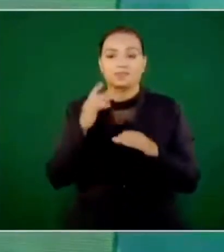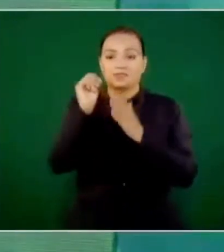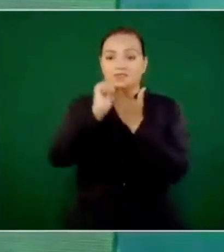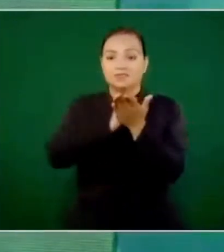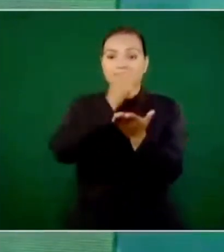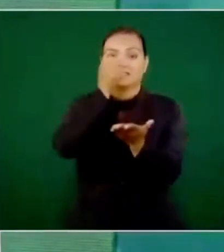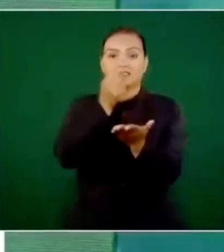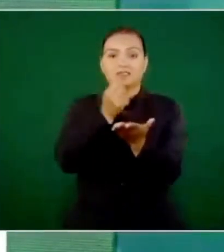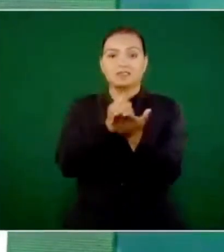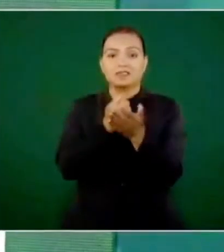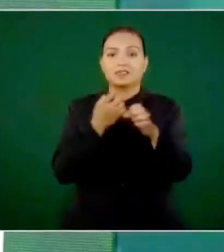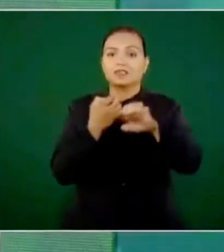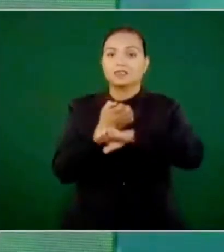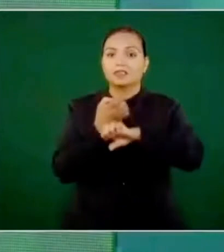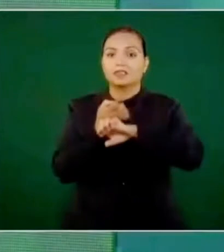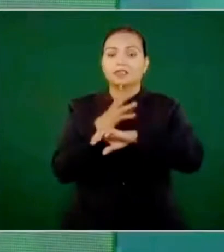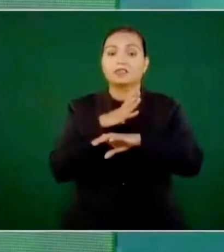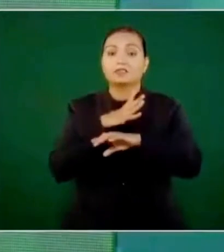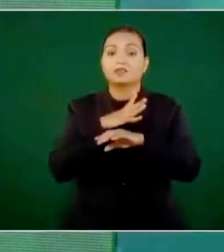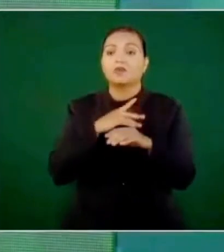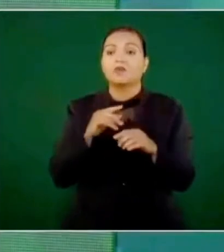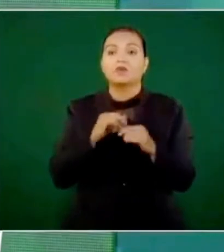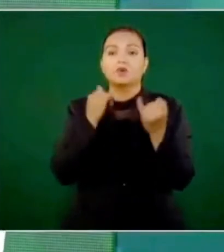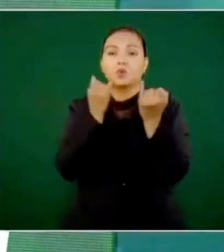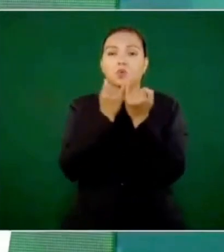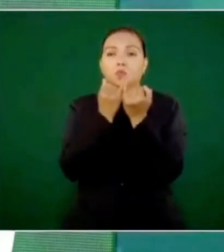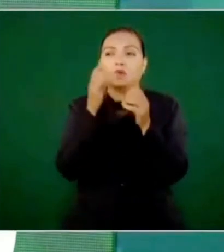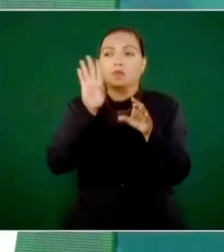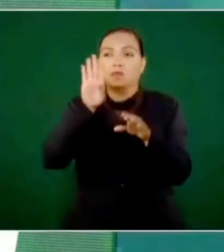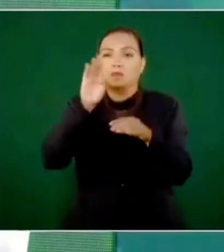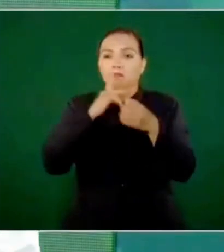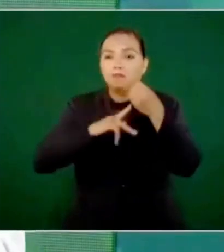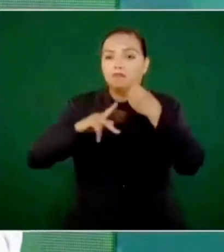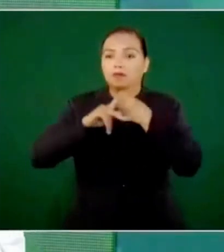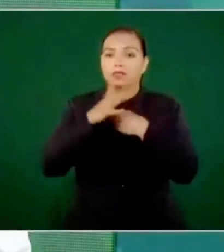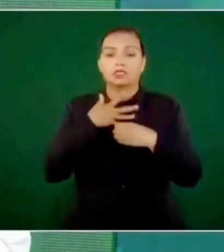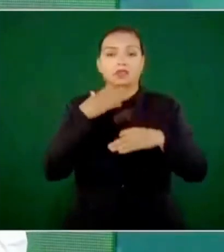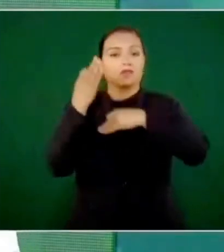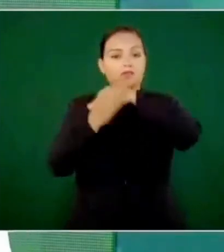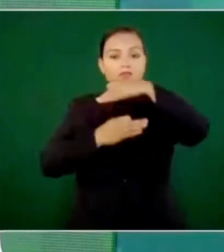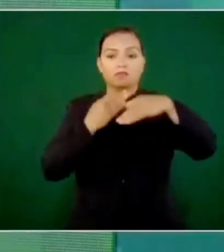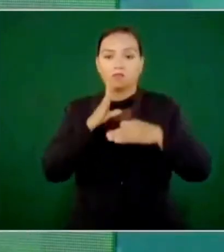Tamaulipas no es un estado, es una república. Tiene de todo.